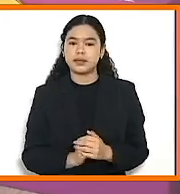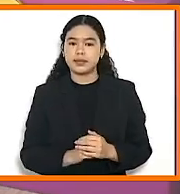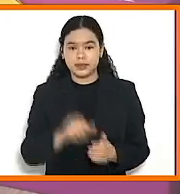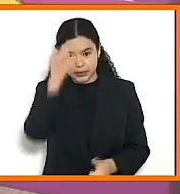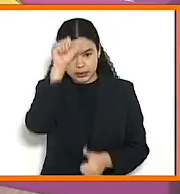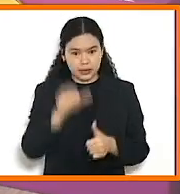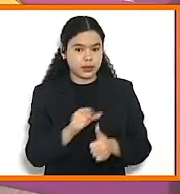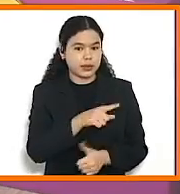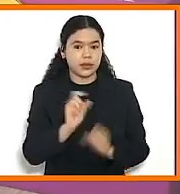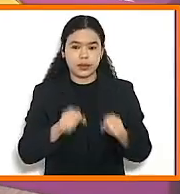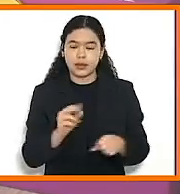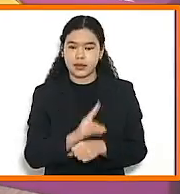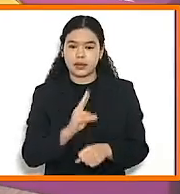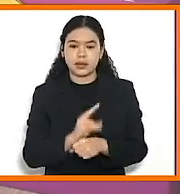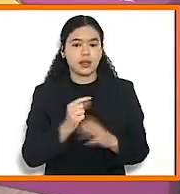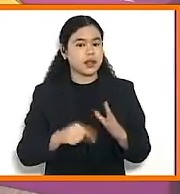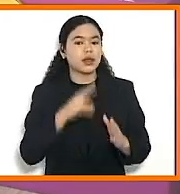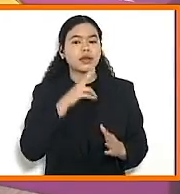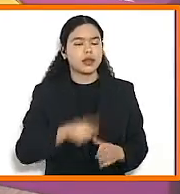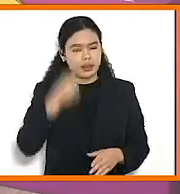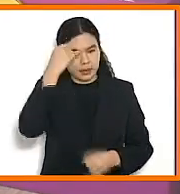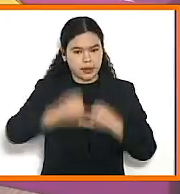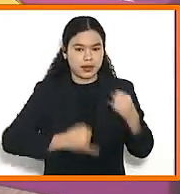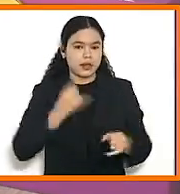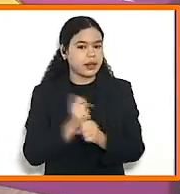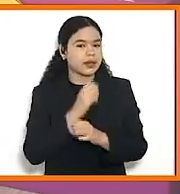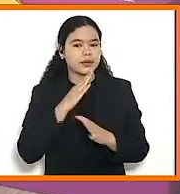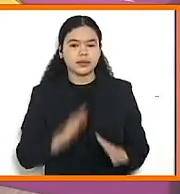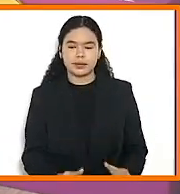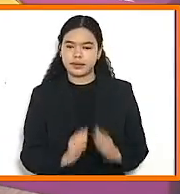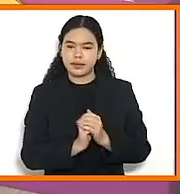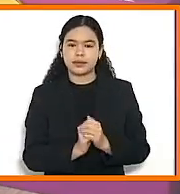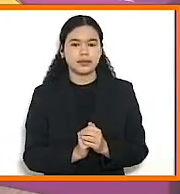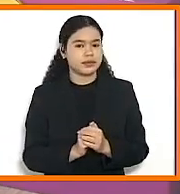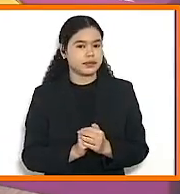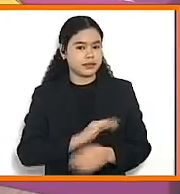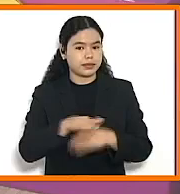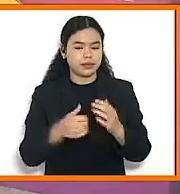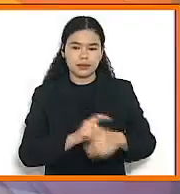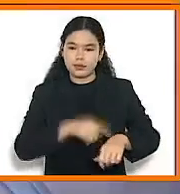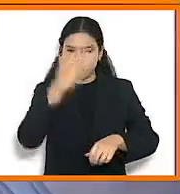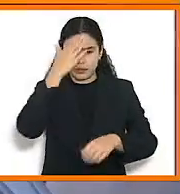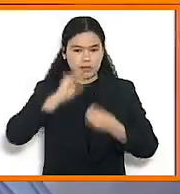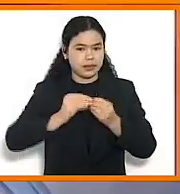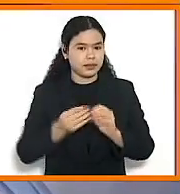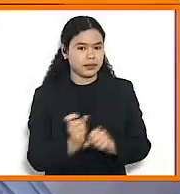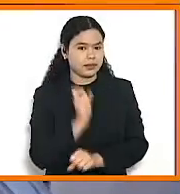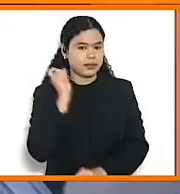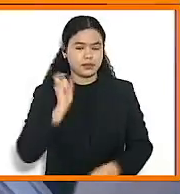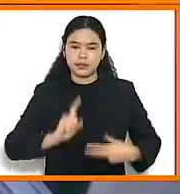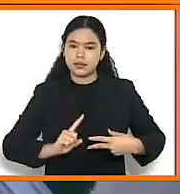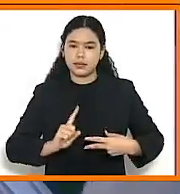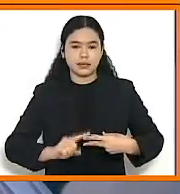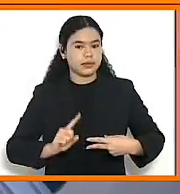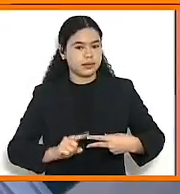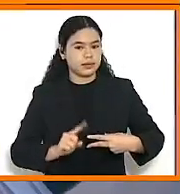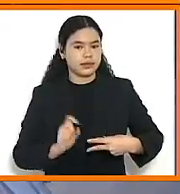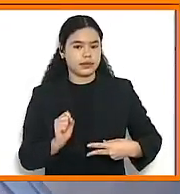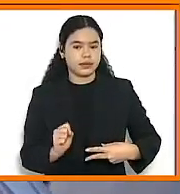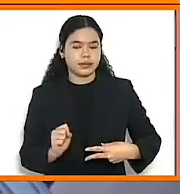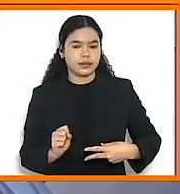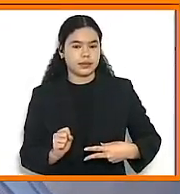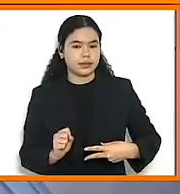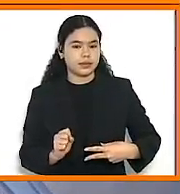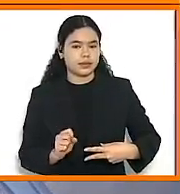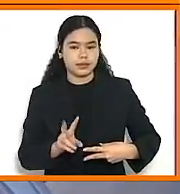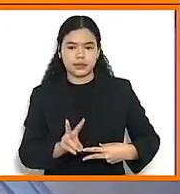Recuerda que puedes utilizar la guía Catracha para que juegues y ganes a lo Catracho. Se viene tu primer número ganador con su primer dígito.